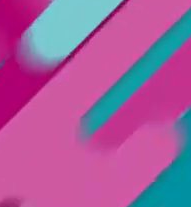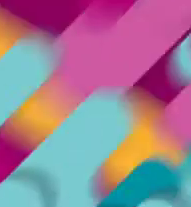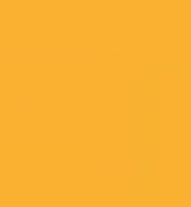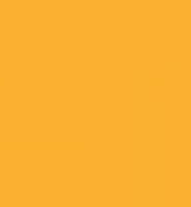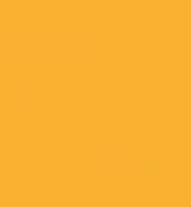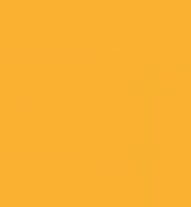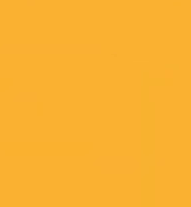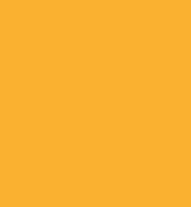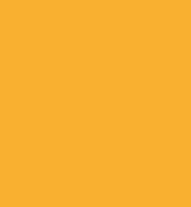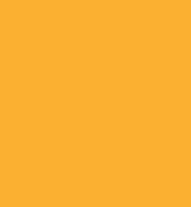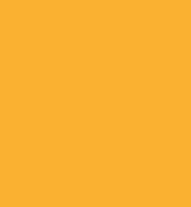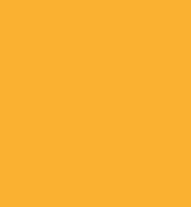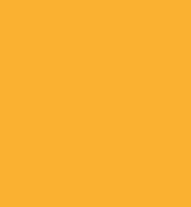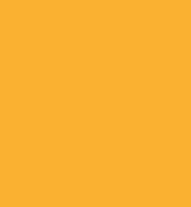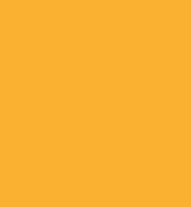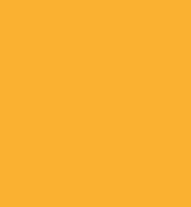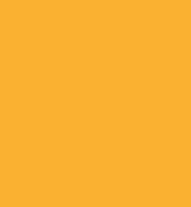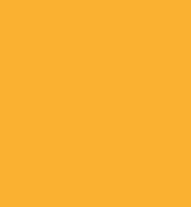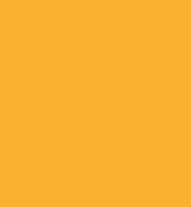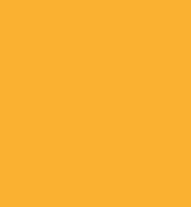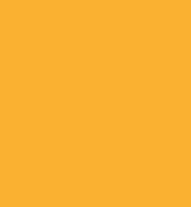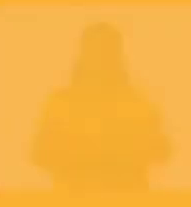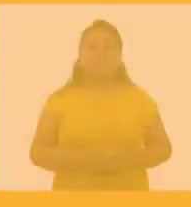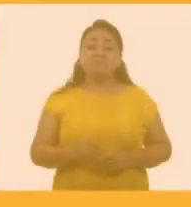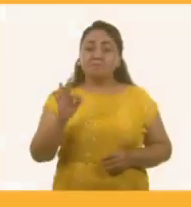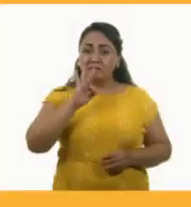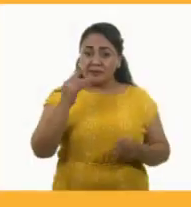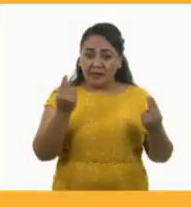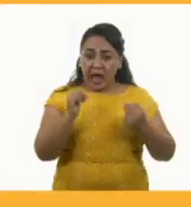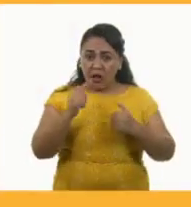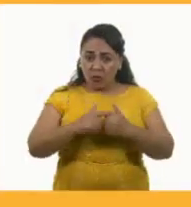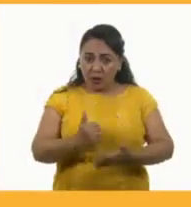Si necesitas ayuda, contáctanos. Página web: